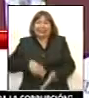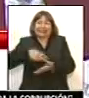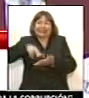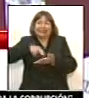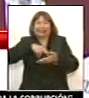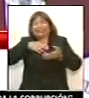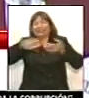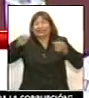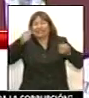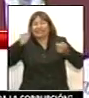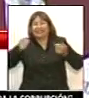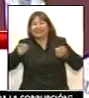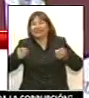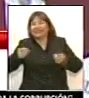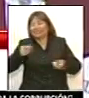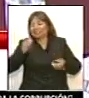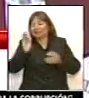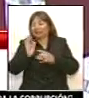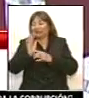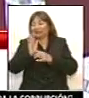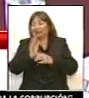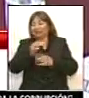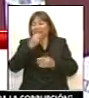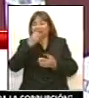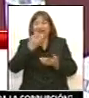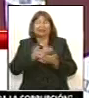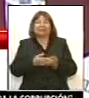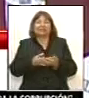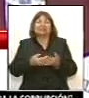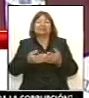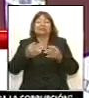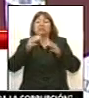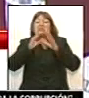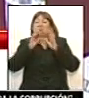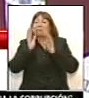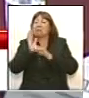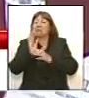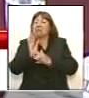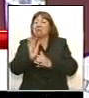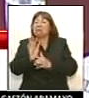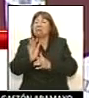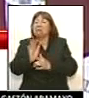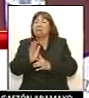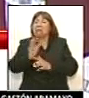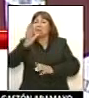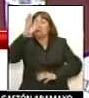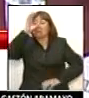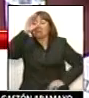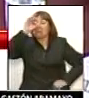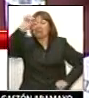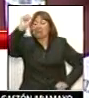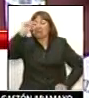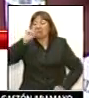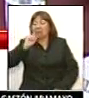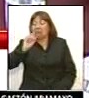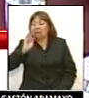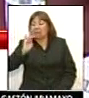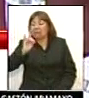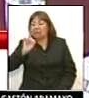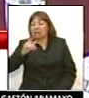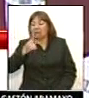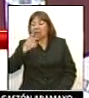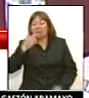señora Angelina Jolie a mostrar de un buen modelo, siendo ella embajadora de ACNUR, ¿no? De un buen modelo